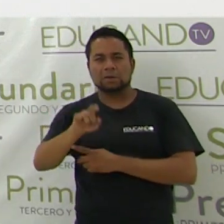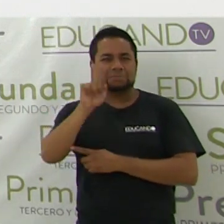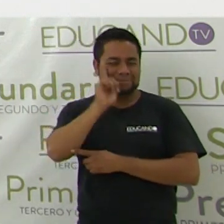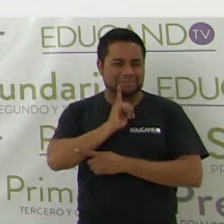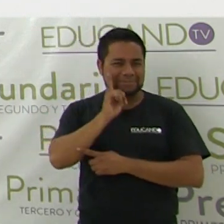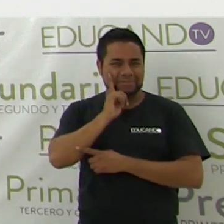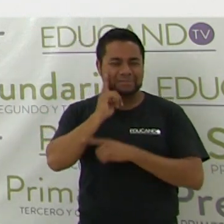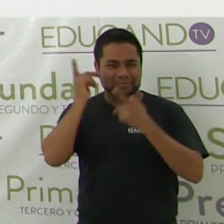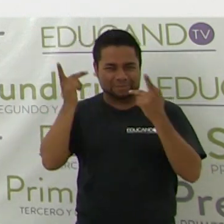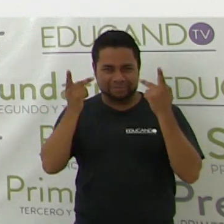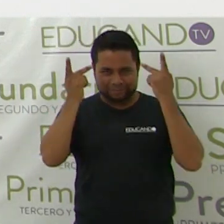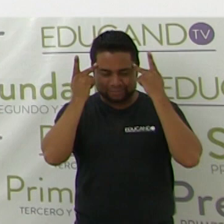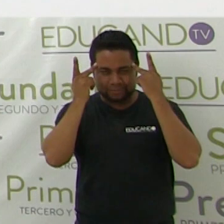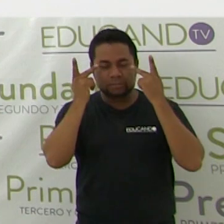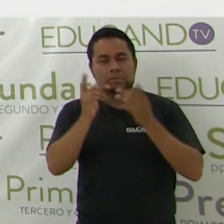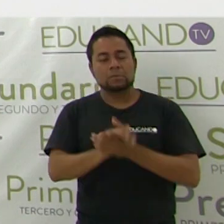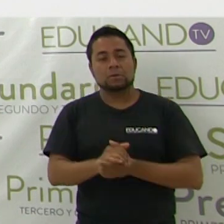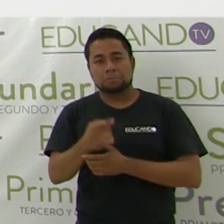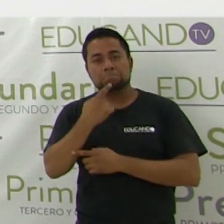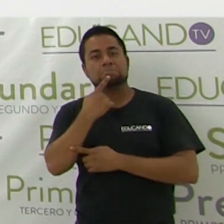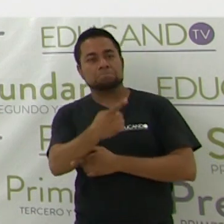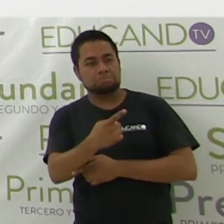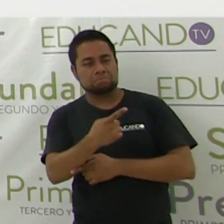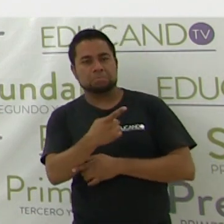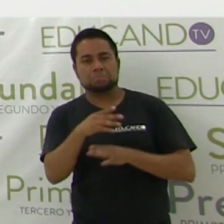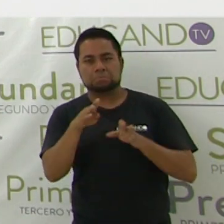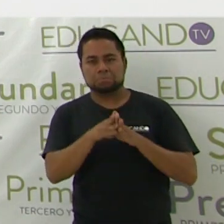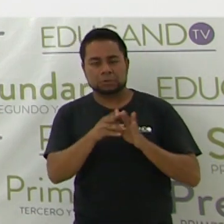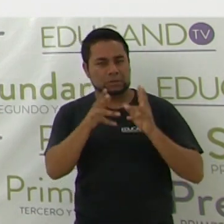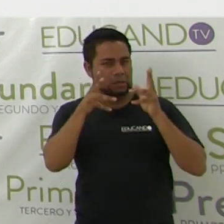Dulcinea. Él dijo que iba escrita,